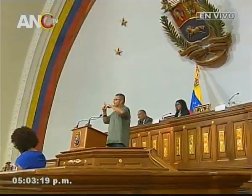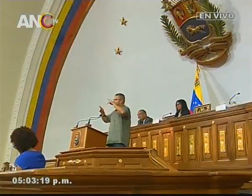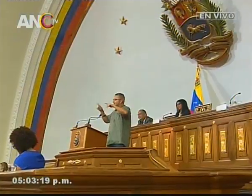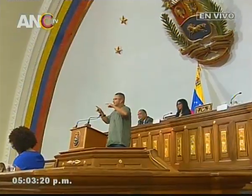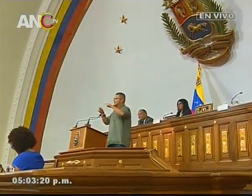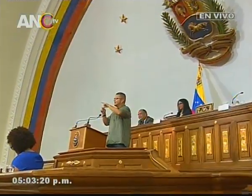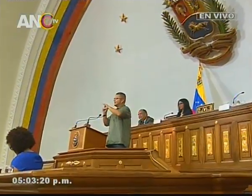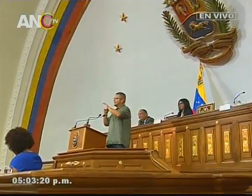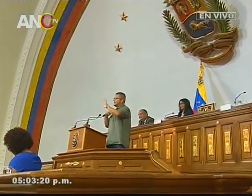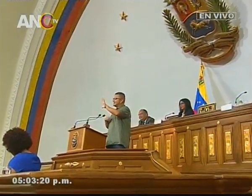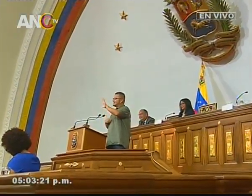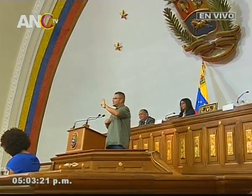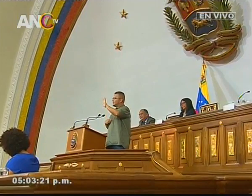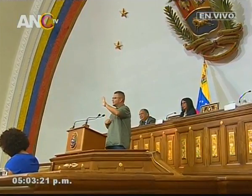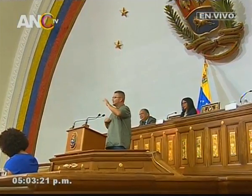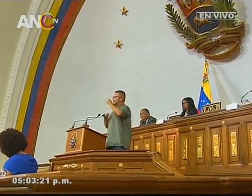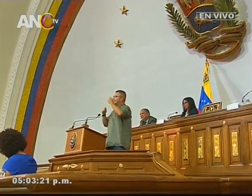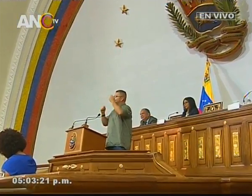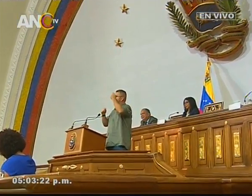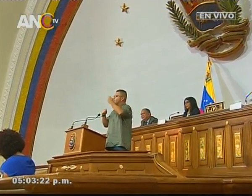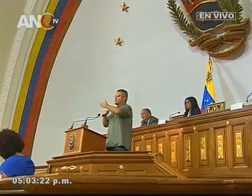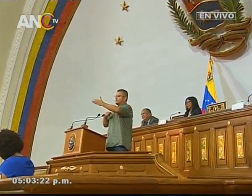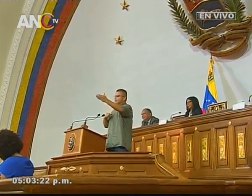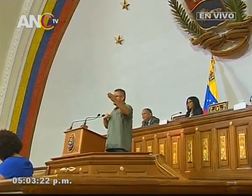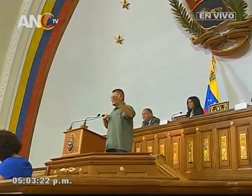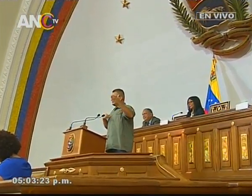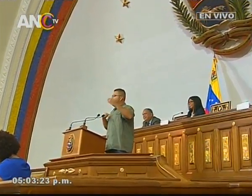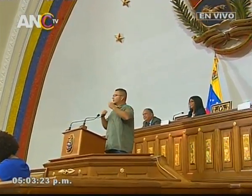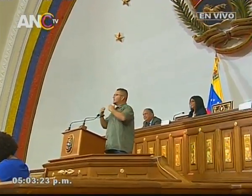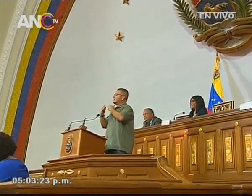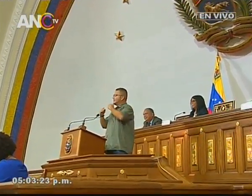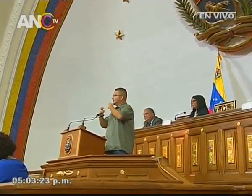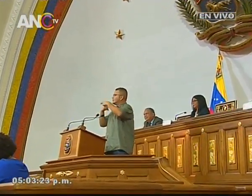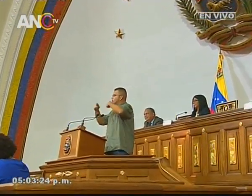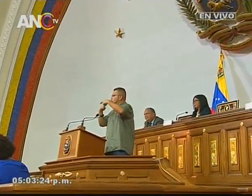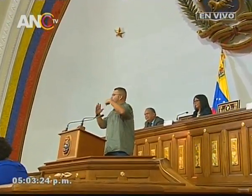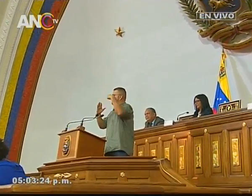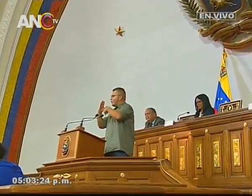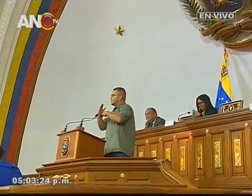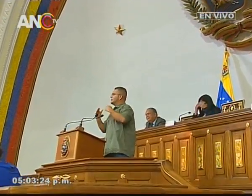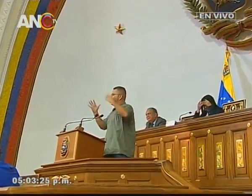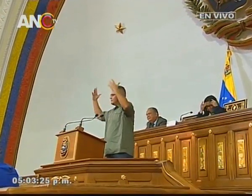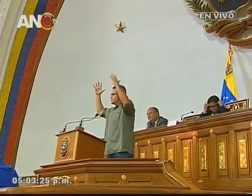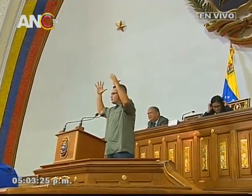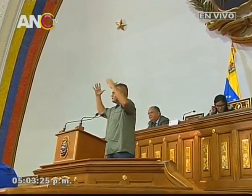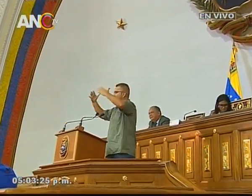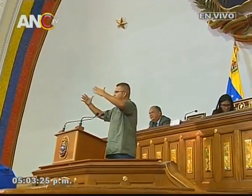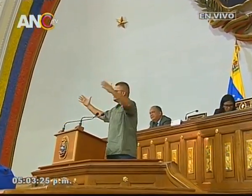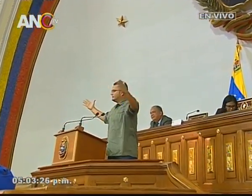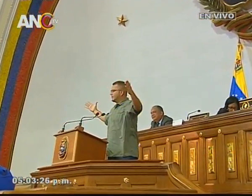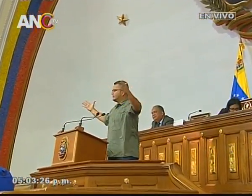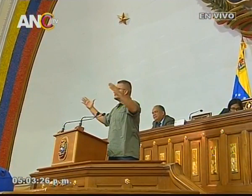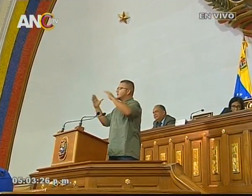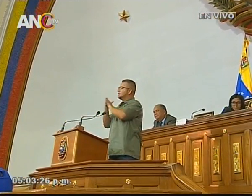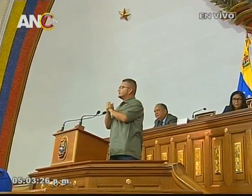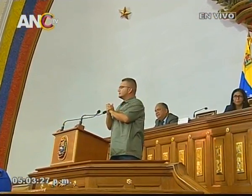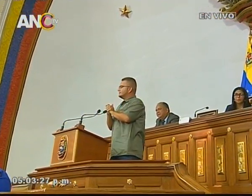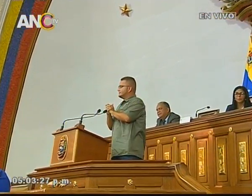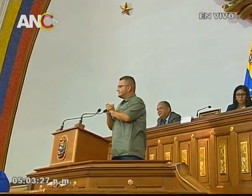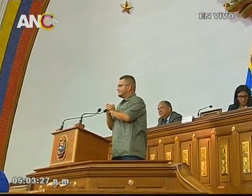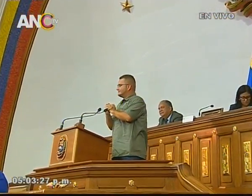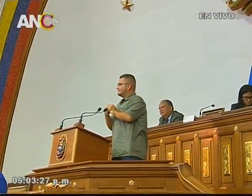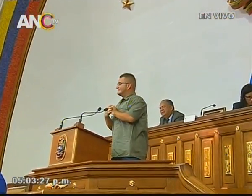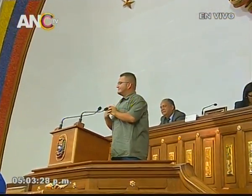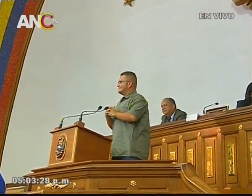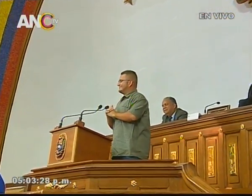Todos nosotros, acá quiero saludar a los 545 constituyentistas, de verdad un aplauso para